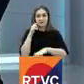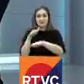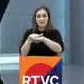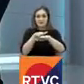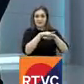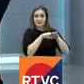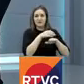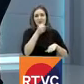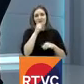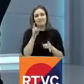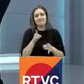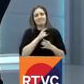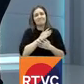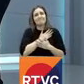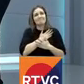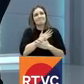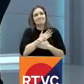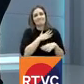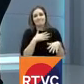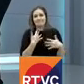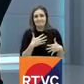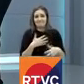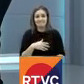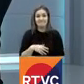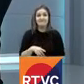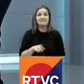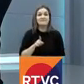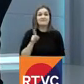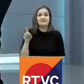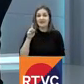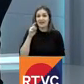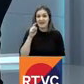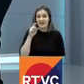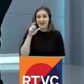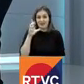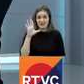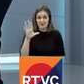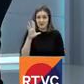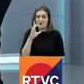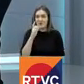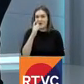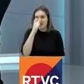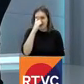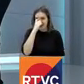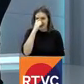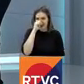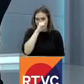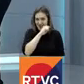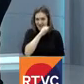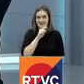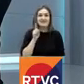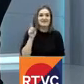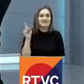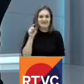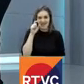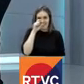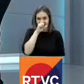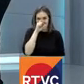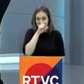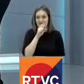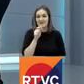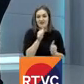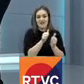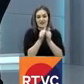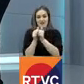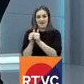nos llena el alma. Egan Bernal y el Ineos lanzaron El mejor día de mi vida, el relato del ciclista luego del accidente que sufrió